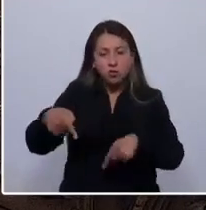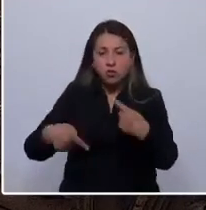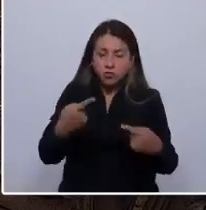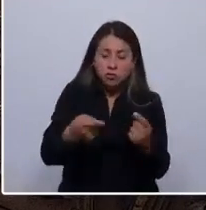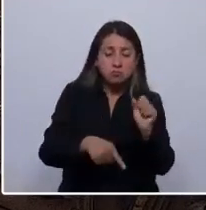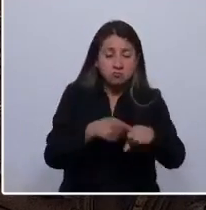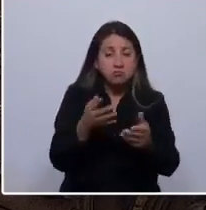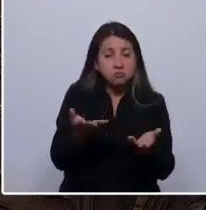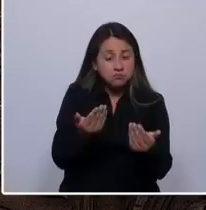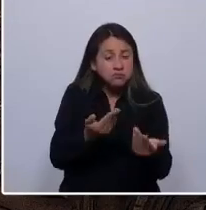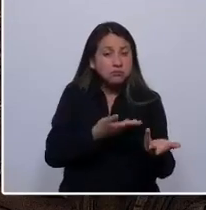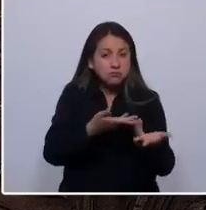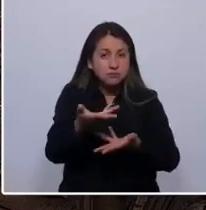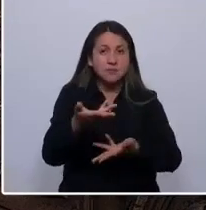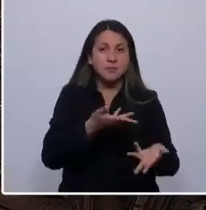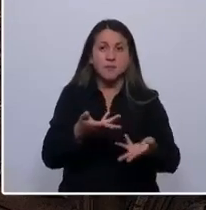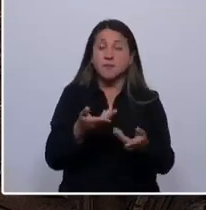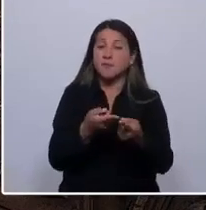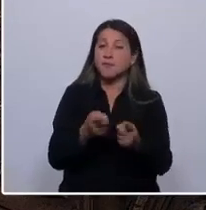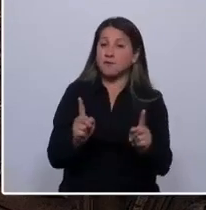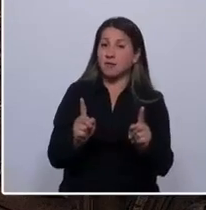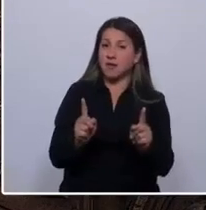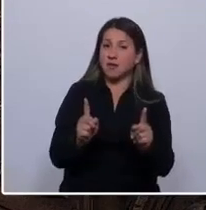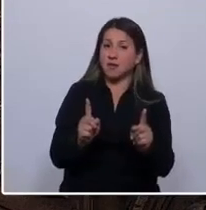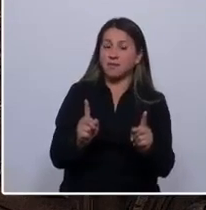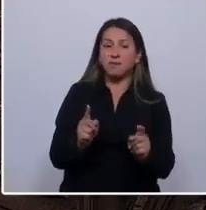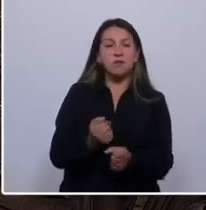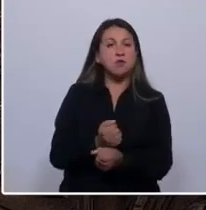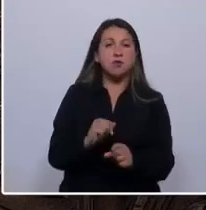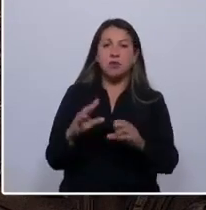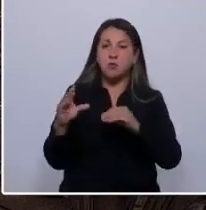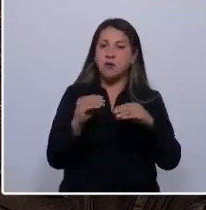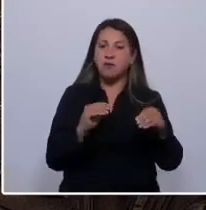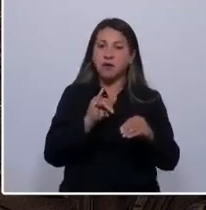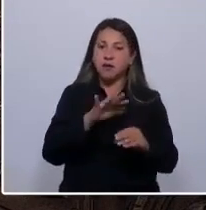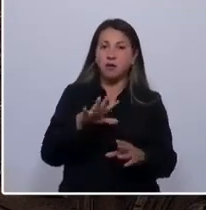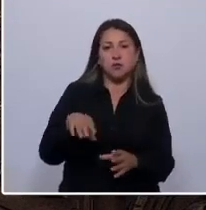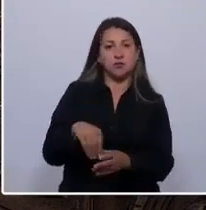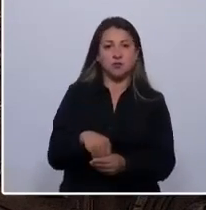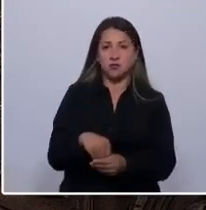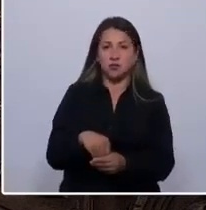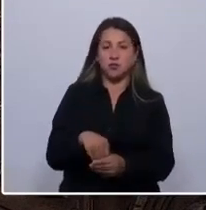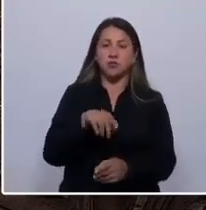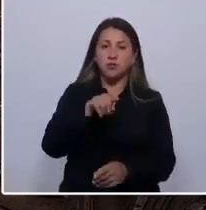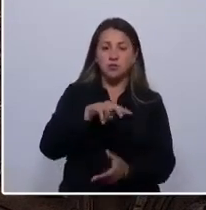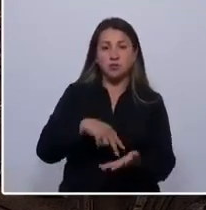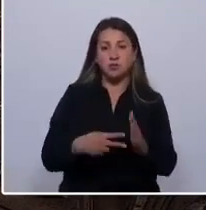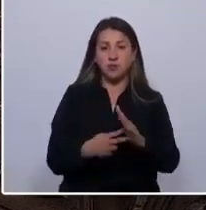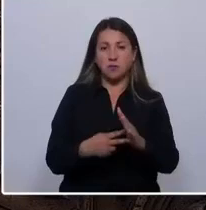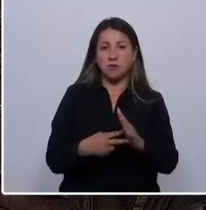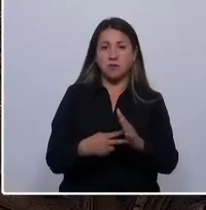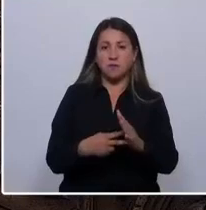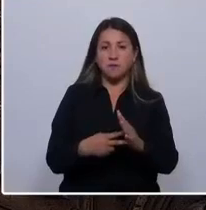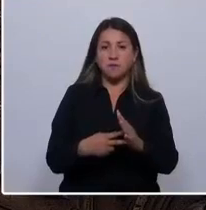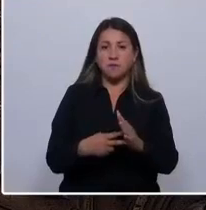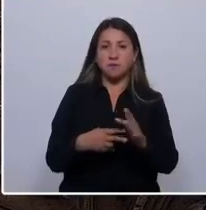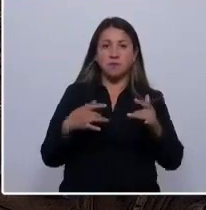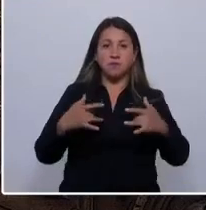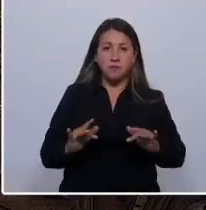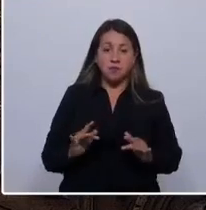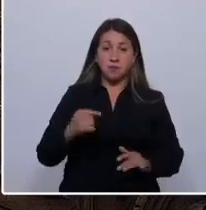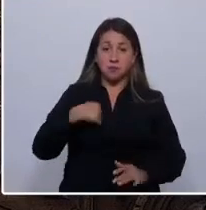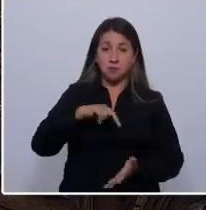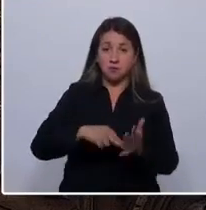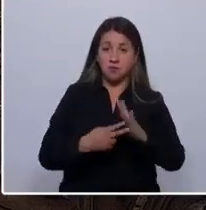es. Caso contrario, no podremos hablar de inclusión y tu problema no podrá ser mi problema.